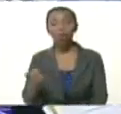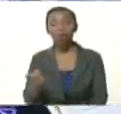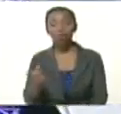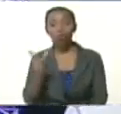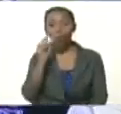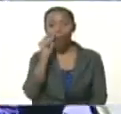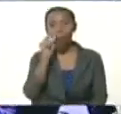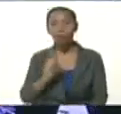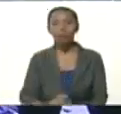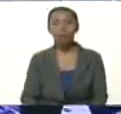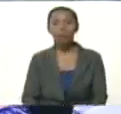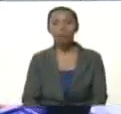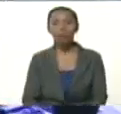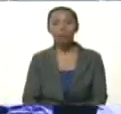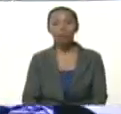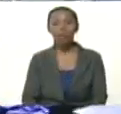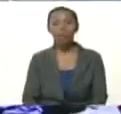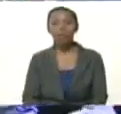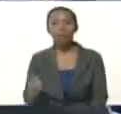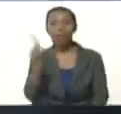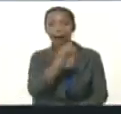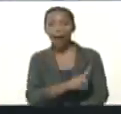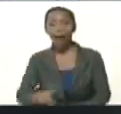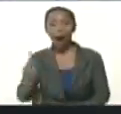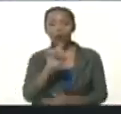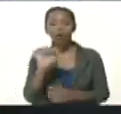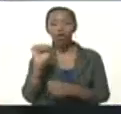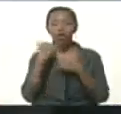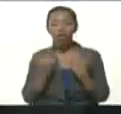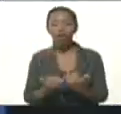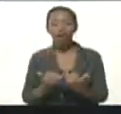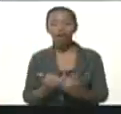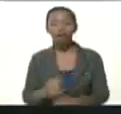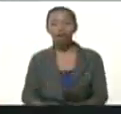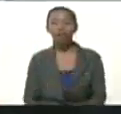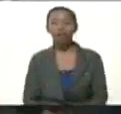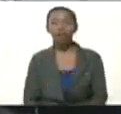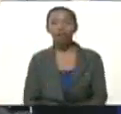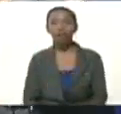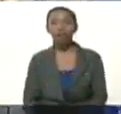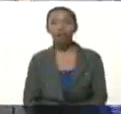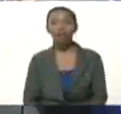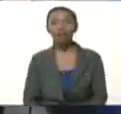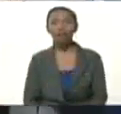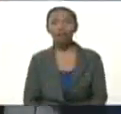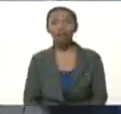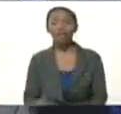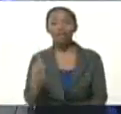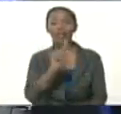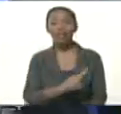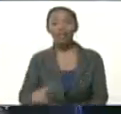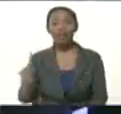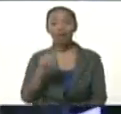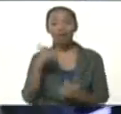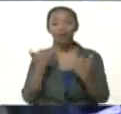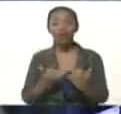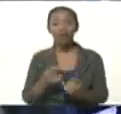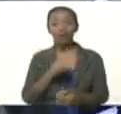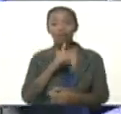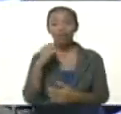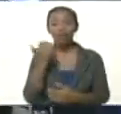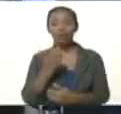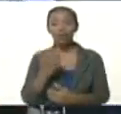Ya. Cauchos Ya. Cauchos Ya. Aquí está Cauchos Ya. Juan, por